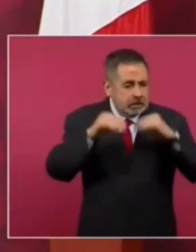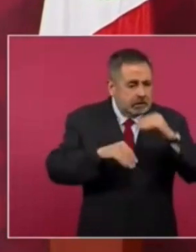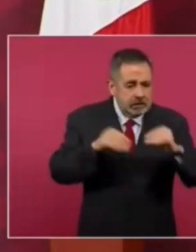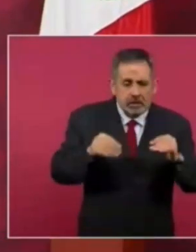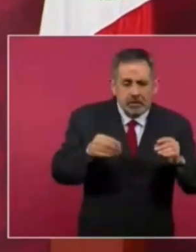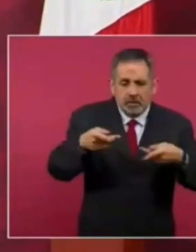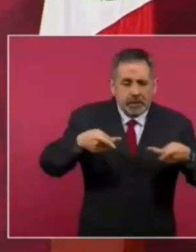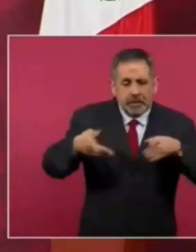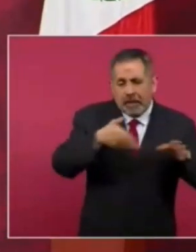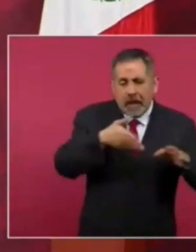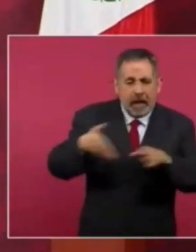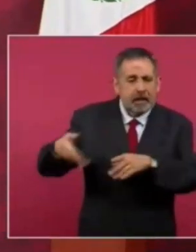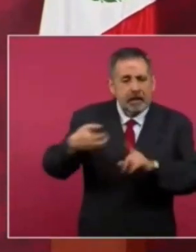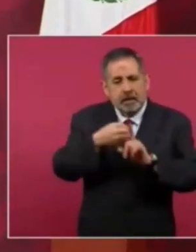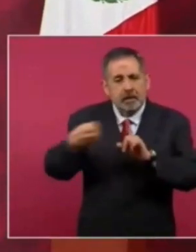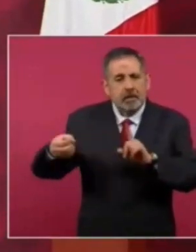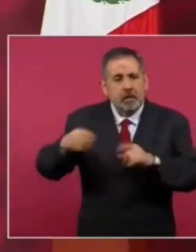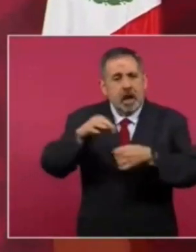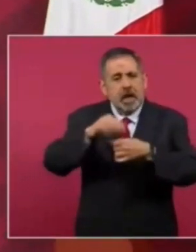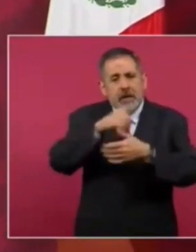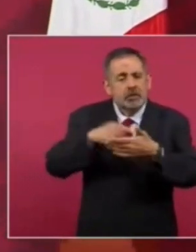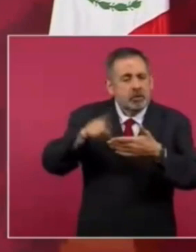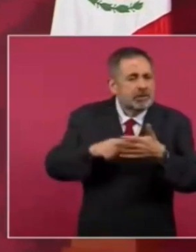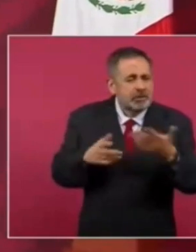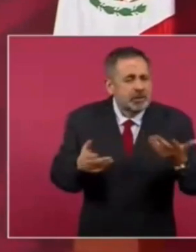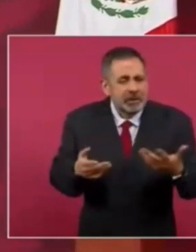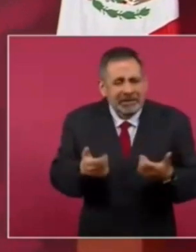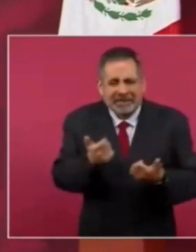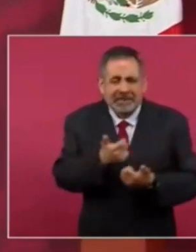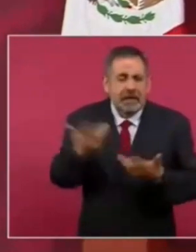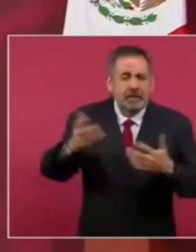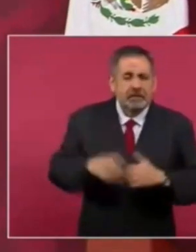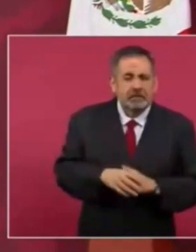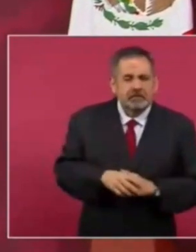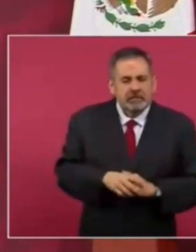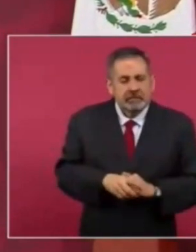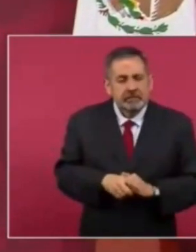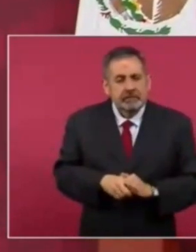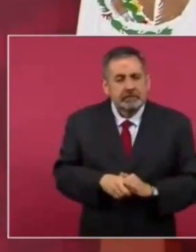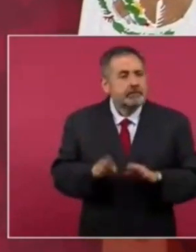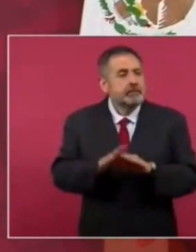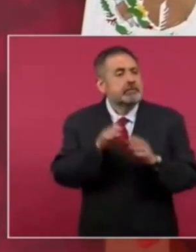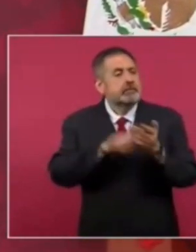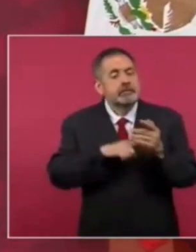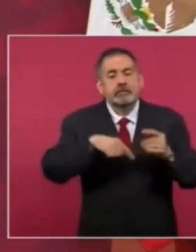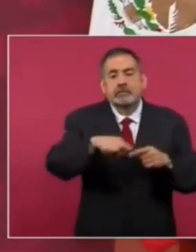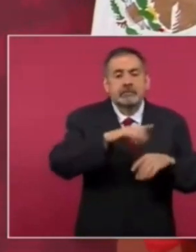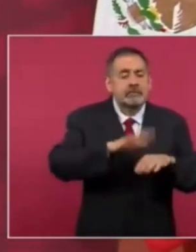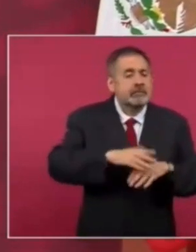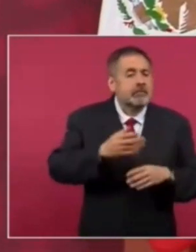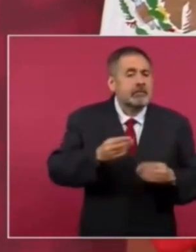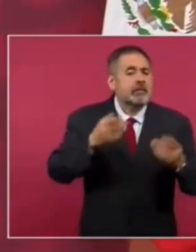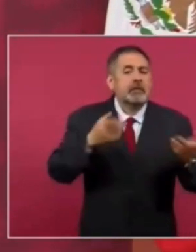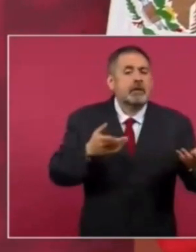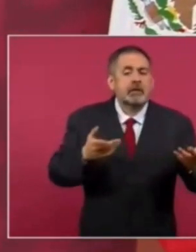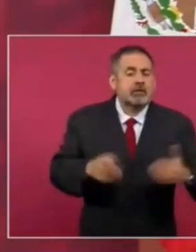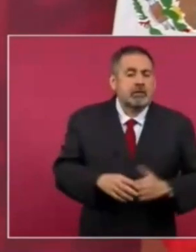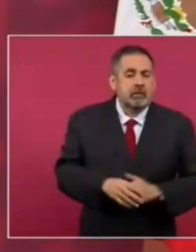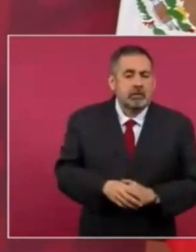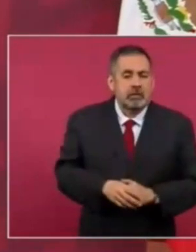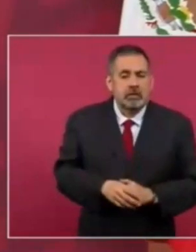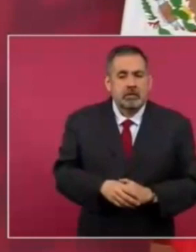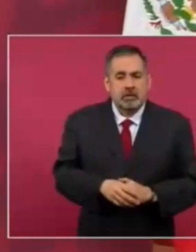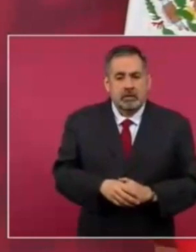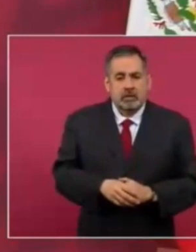hay gente que ya está opinando de todos, de todos los temas, y con justa razón. Yo el martes, Romina,